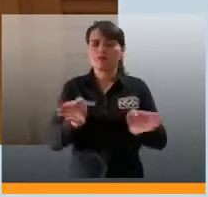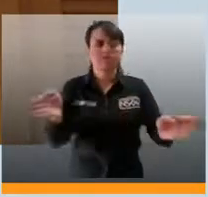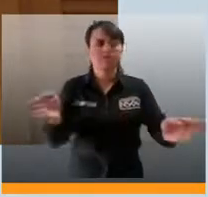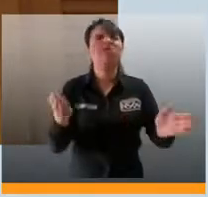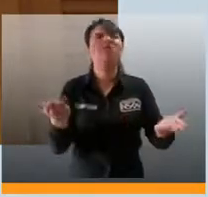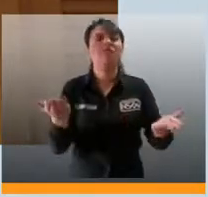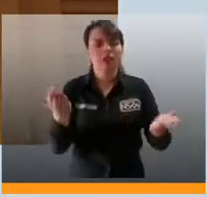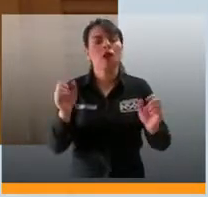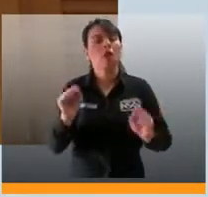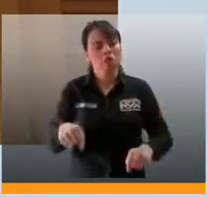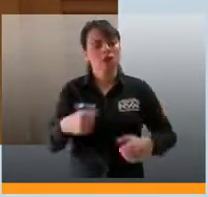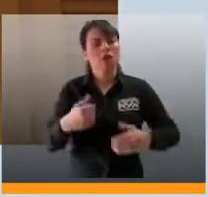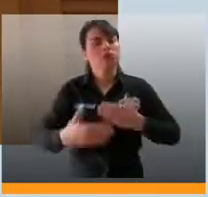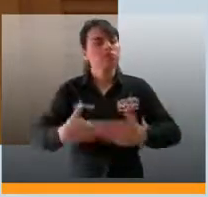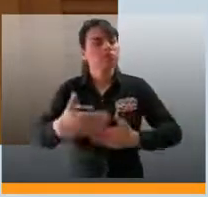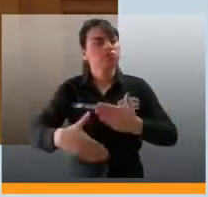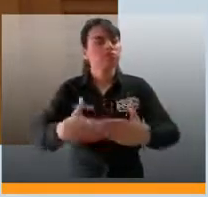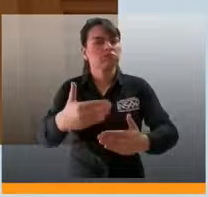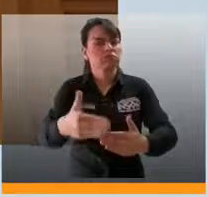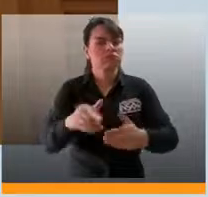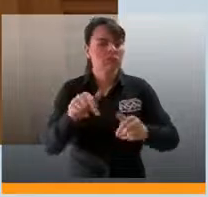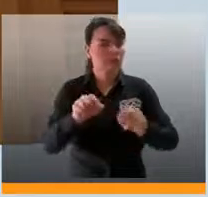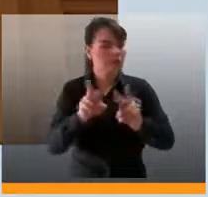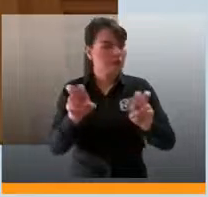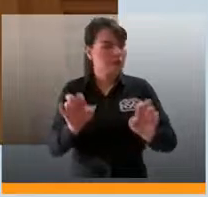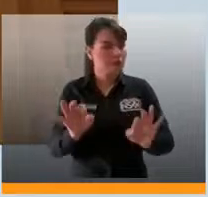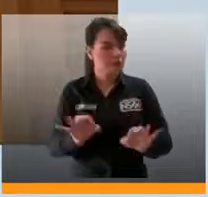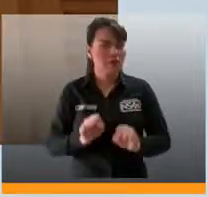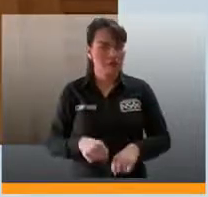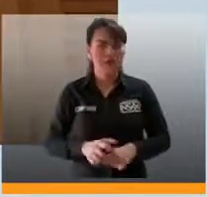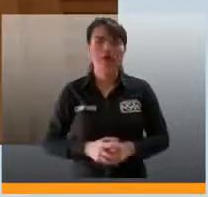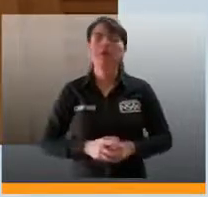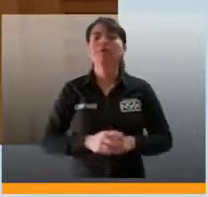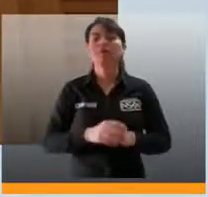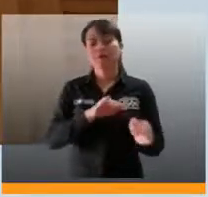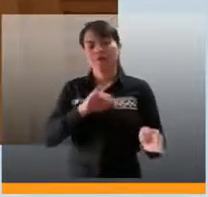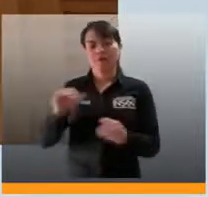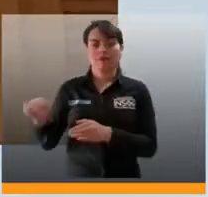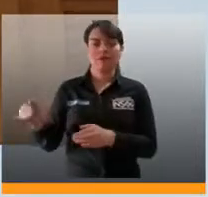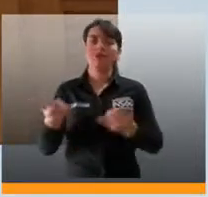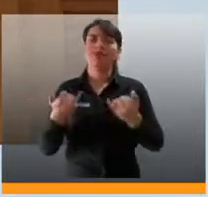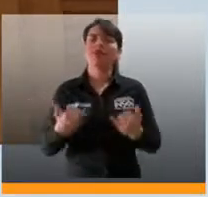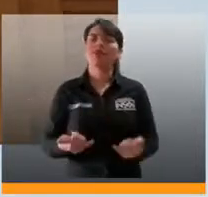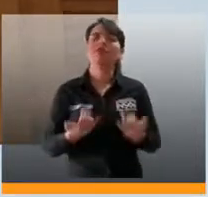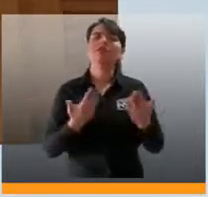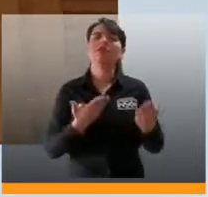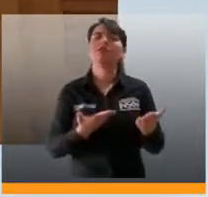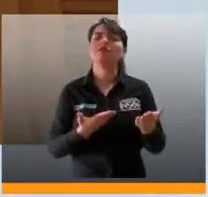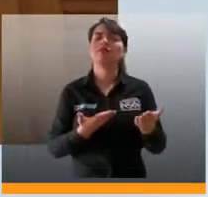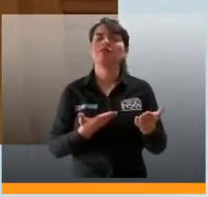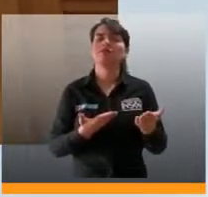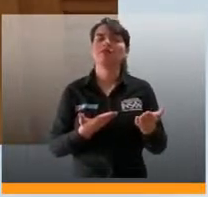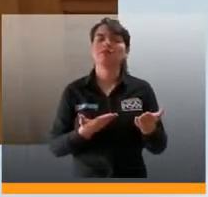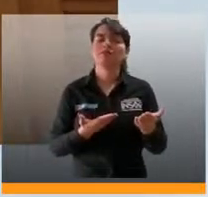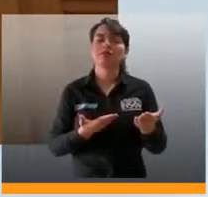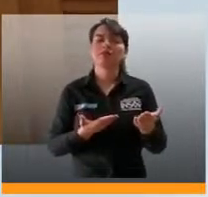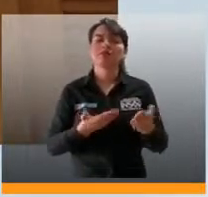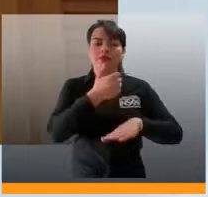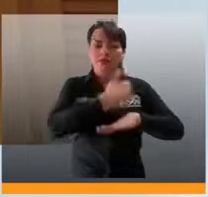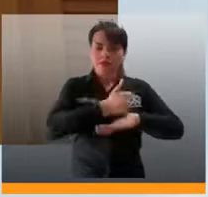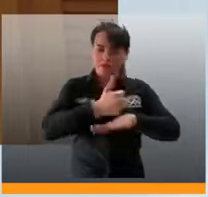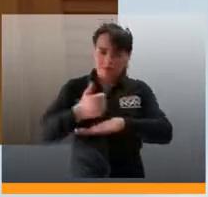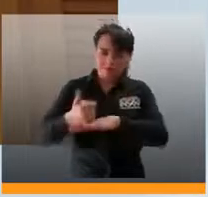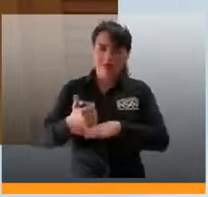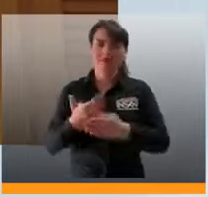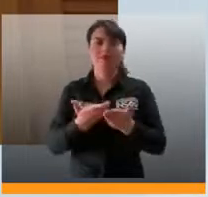ahondando de buena manera en este tema. Así que, pues démosle paso entonces a nuestros rectores, a